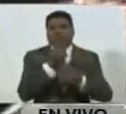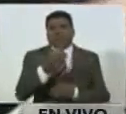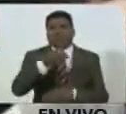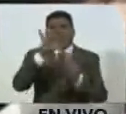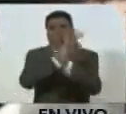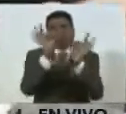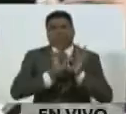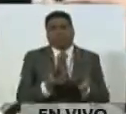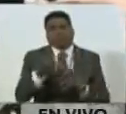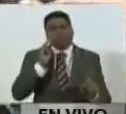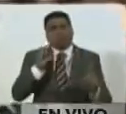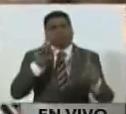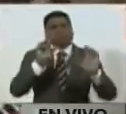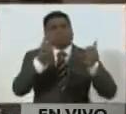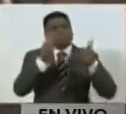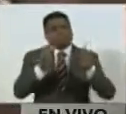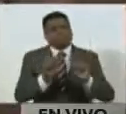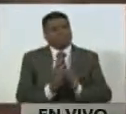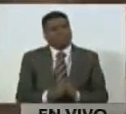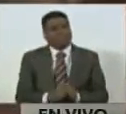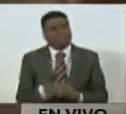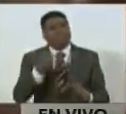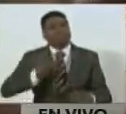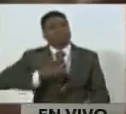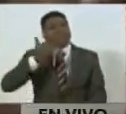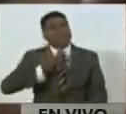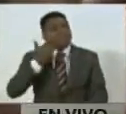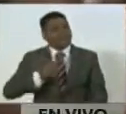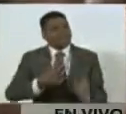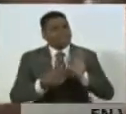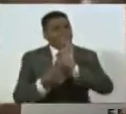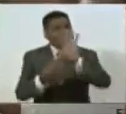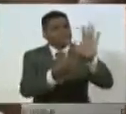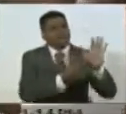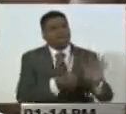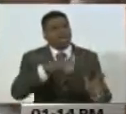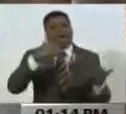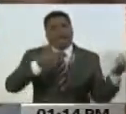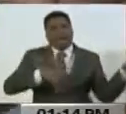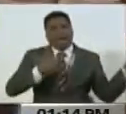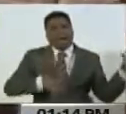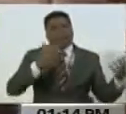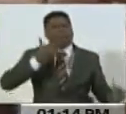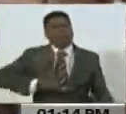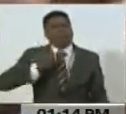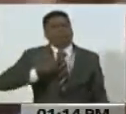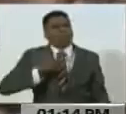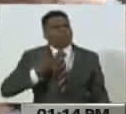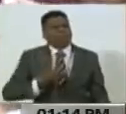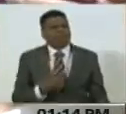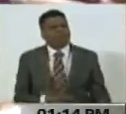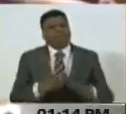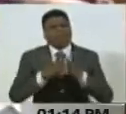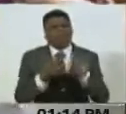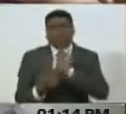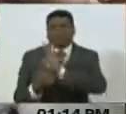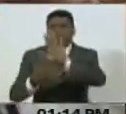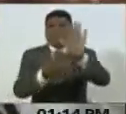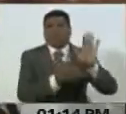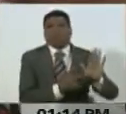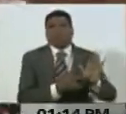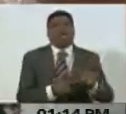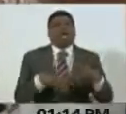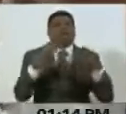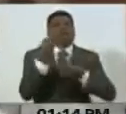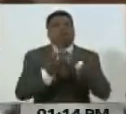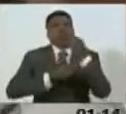manera, original. Por eso la identidad es importante, por eso Ali es importante, porque es parte de nuestra raíz identitaria, pues vital. Hay mucho